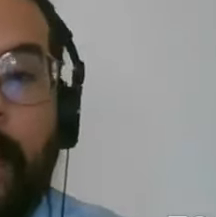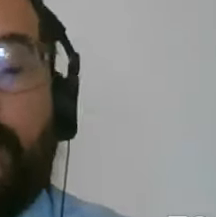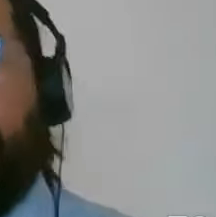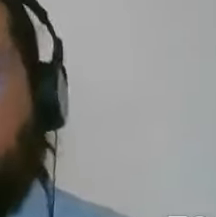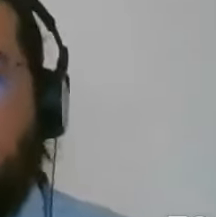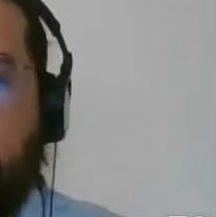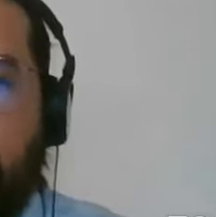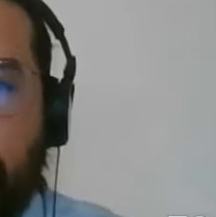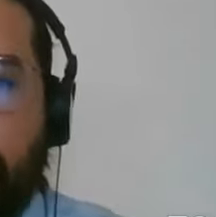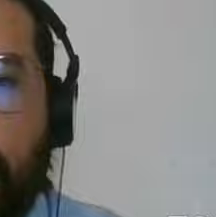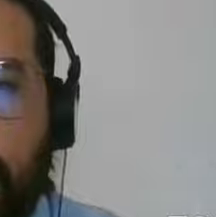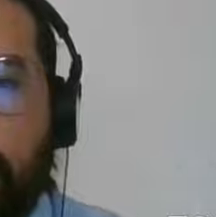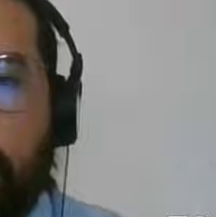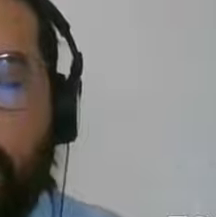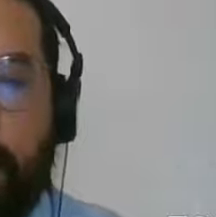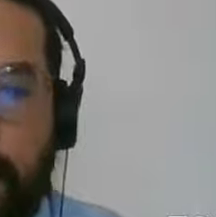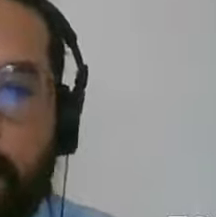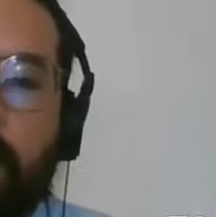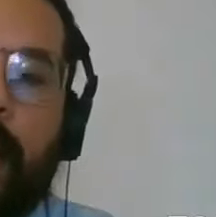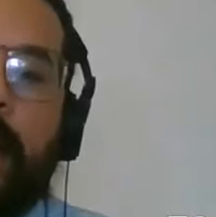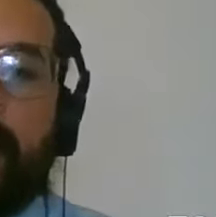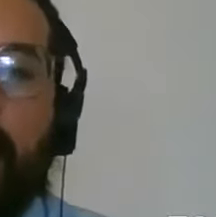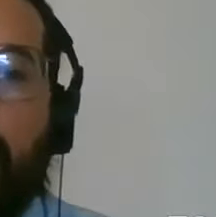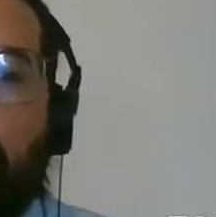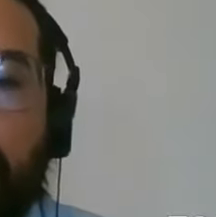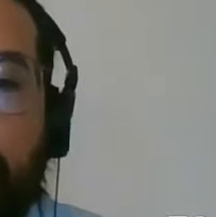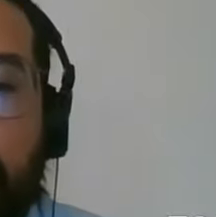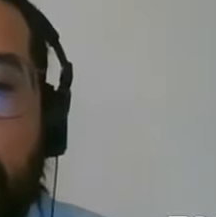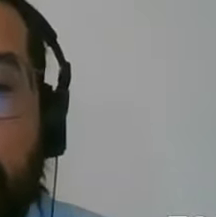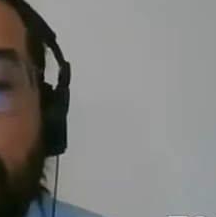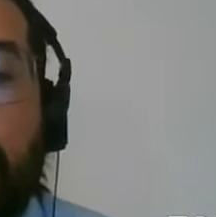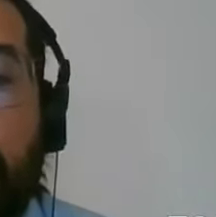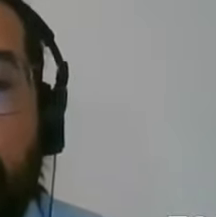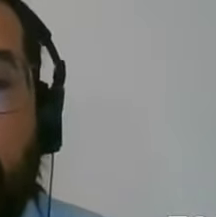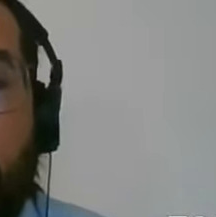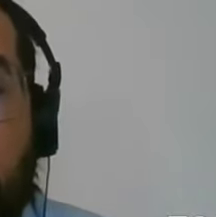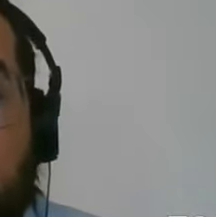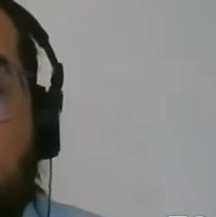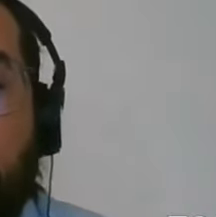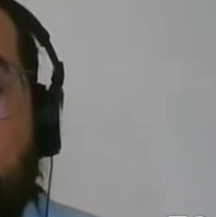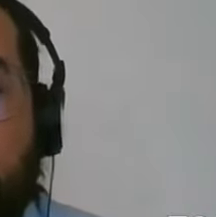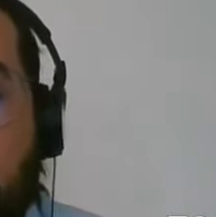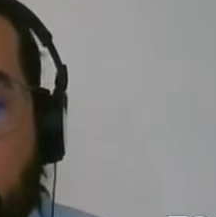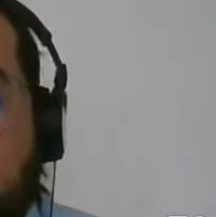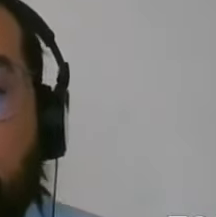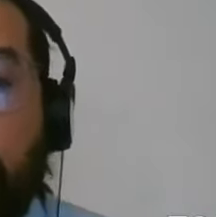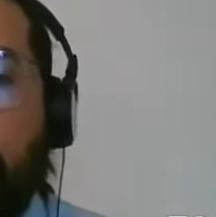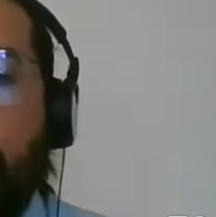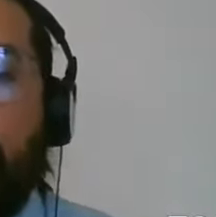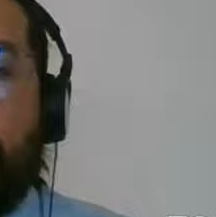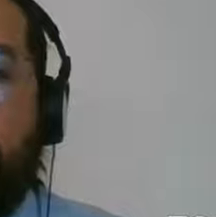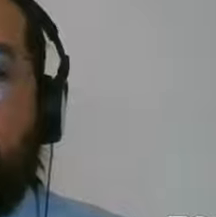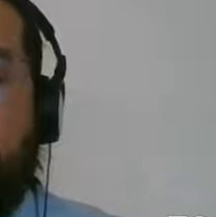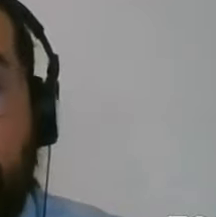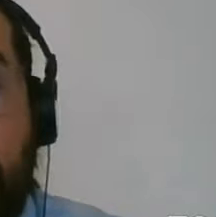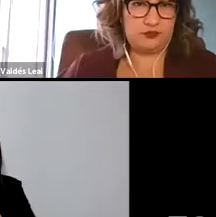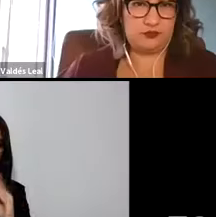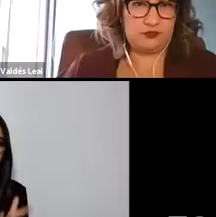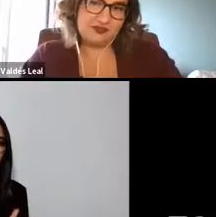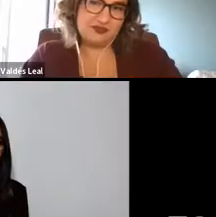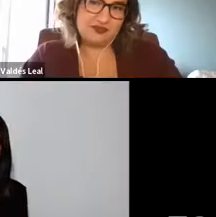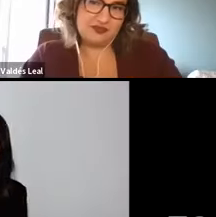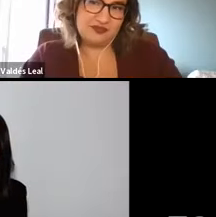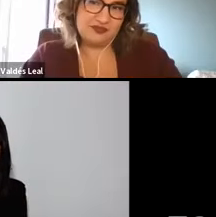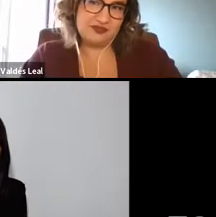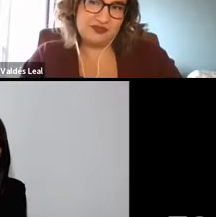del problema de constitucionalidad del caso concreto? Bueno, si se utiliza alguna definición del derecho a la igualdad y no discriminación, si se